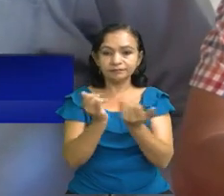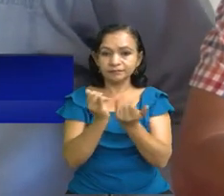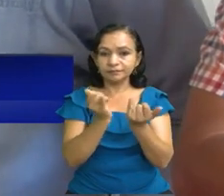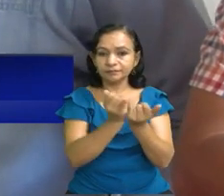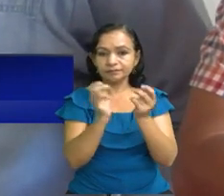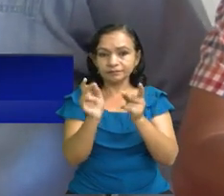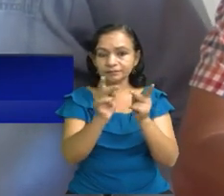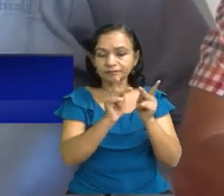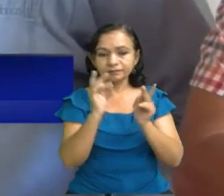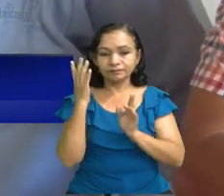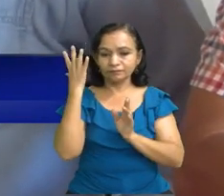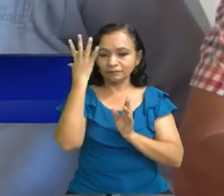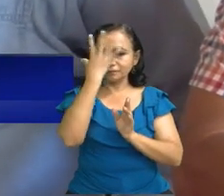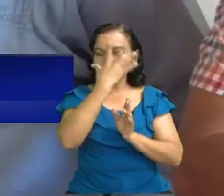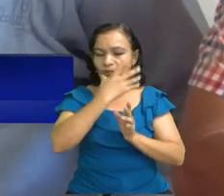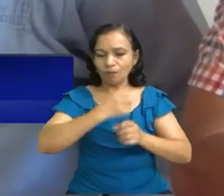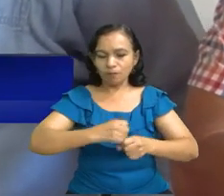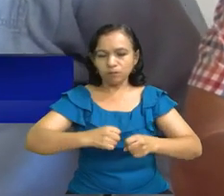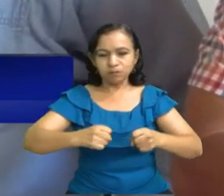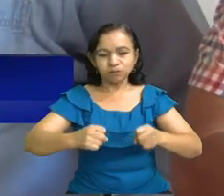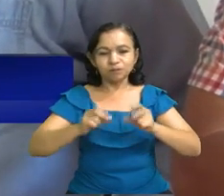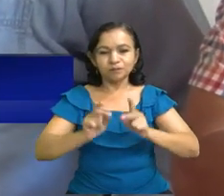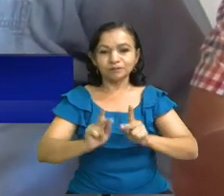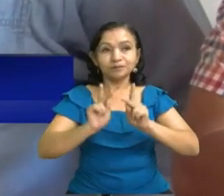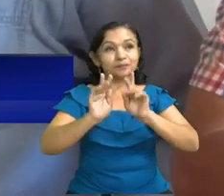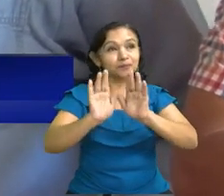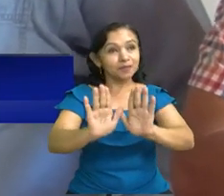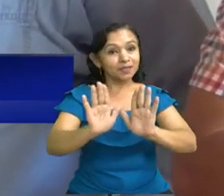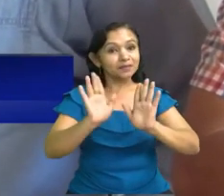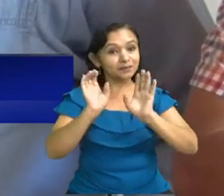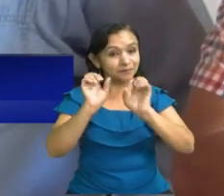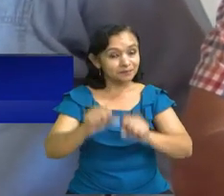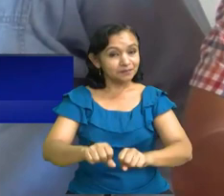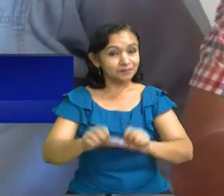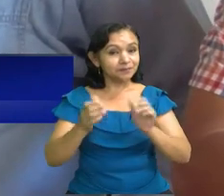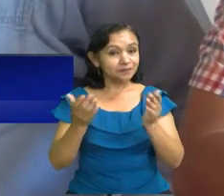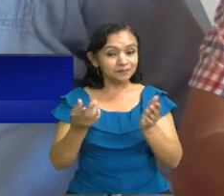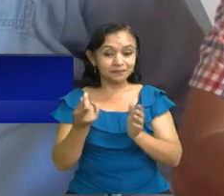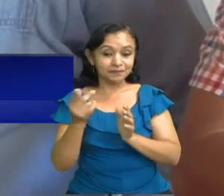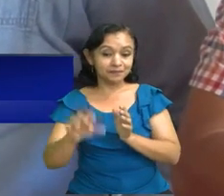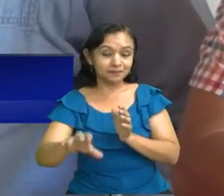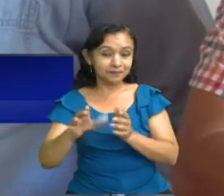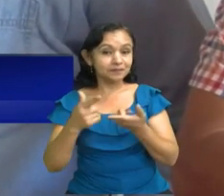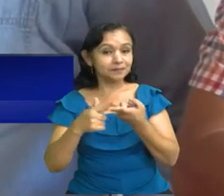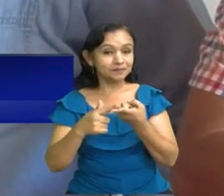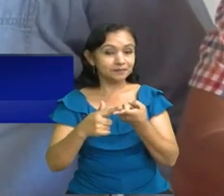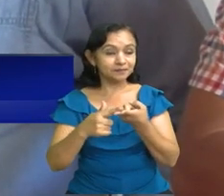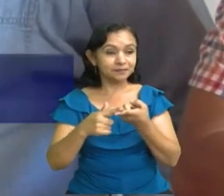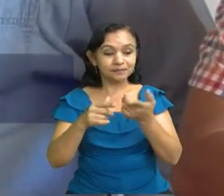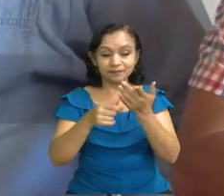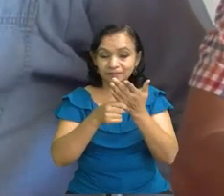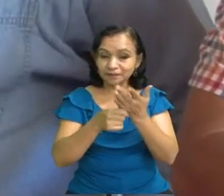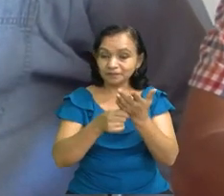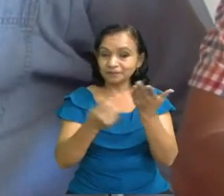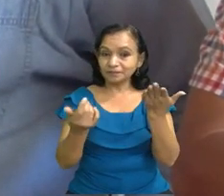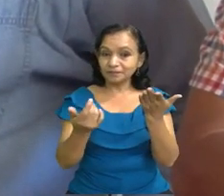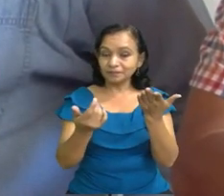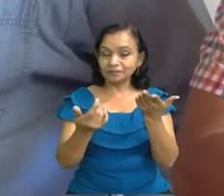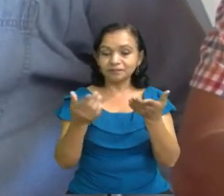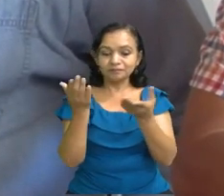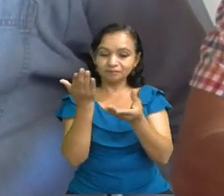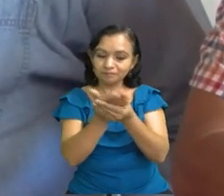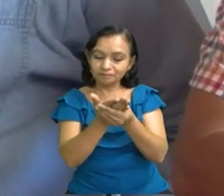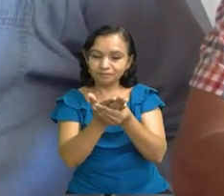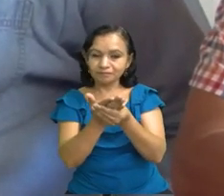los más hermosos trabajos personalizados en cuero. También les ofrezco